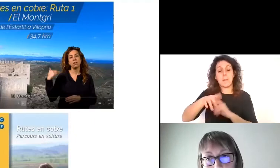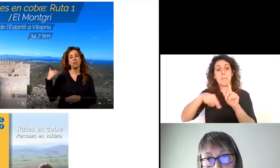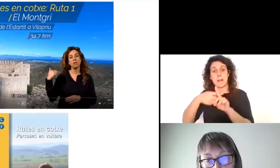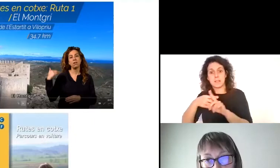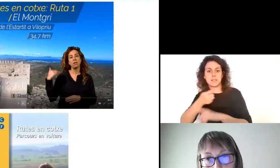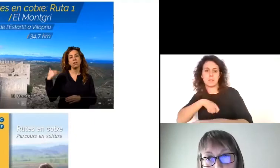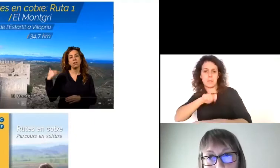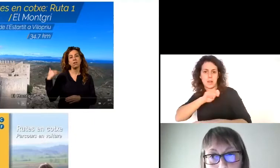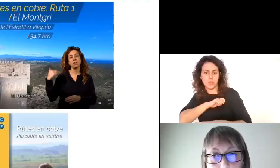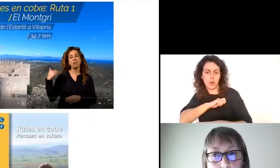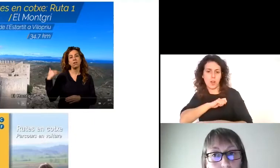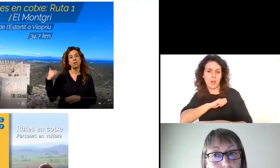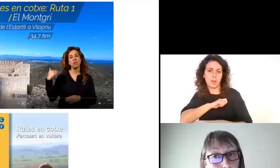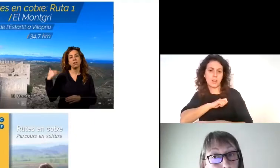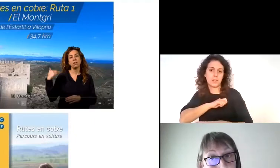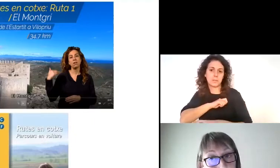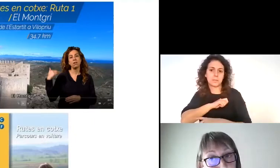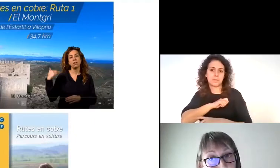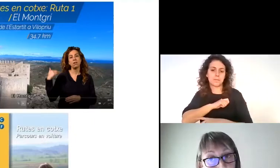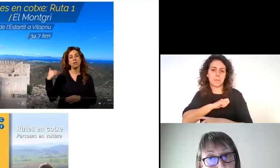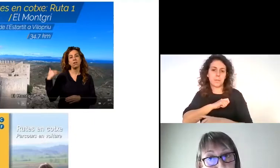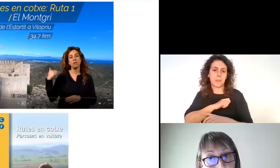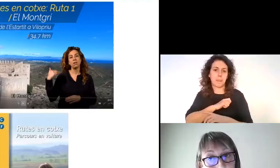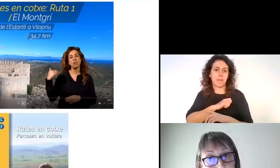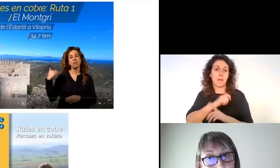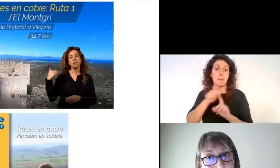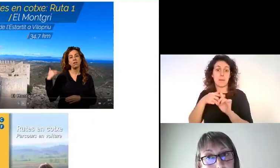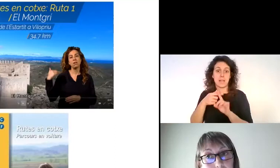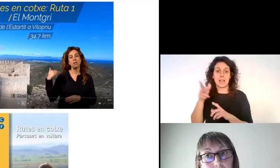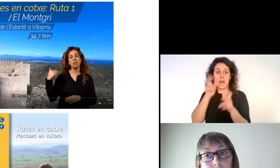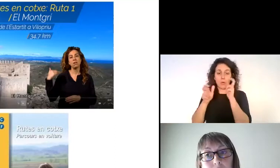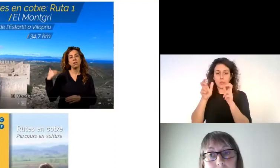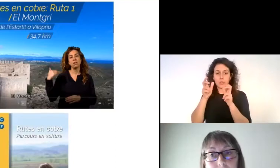castellano, y en el vídeo anterior con audiodescripción también, español y catalán.